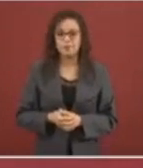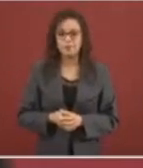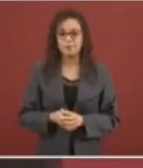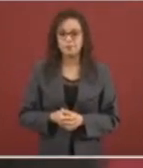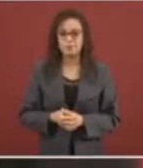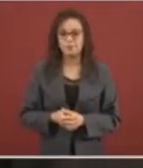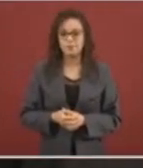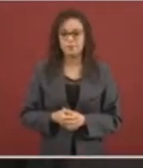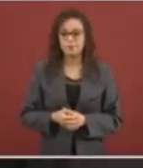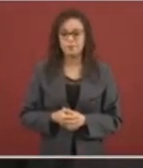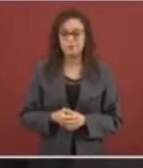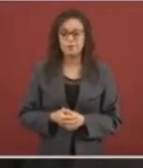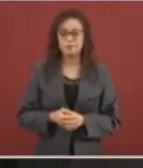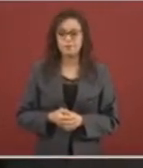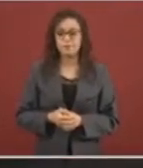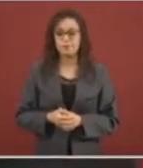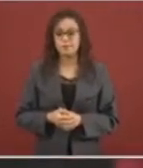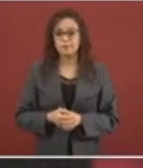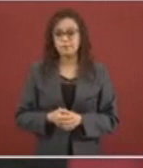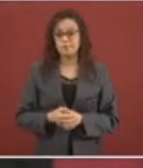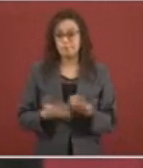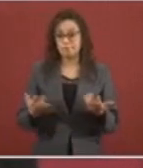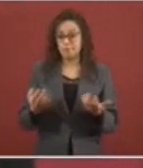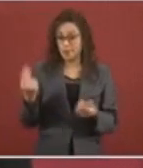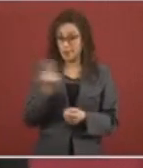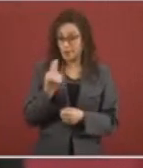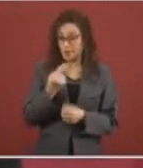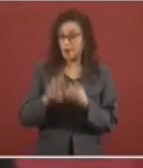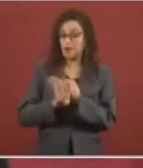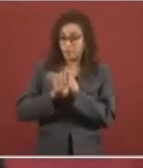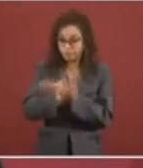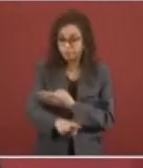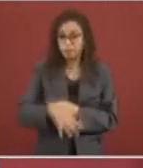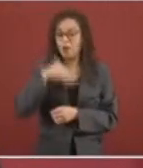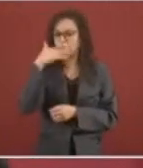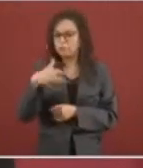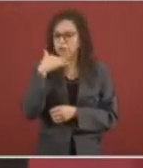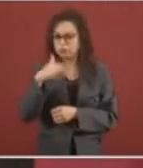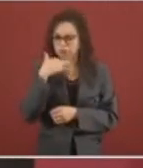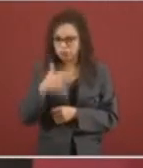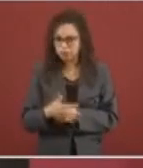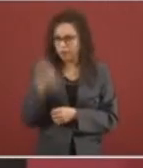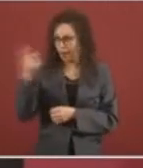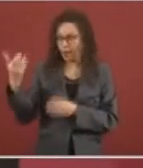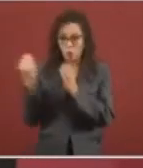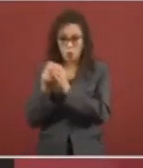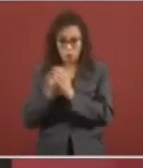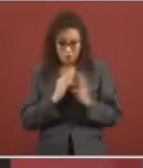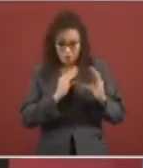había que evitar la corrupción. ¿Recibían cursos sobre eso?